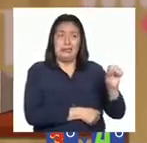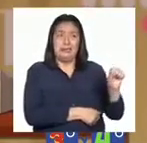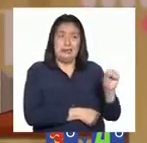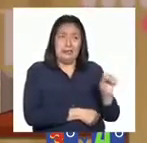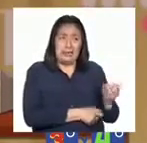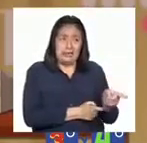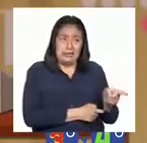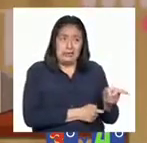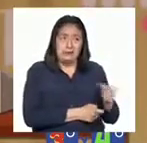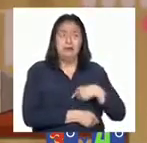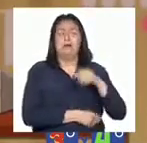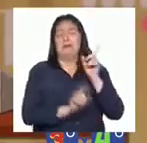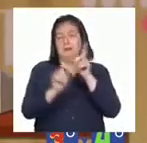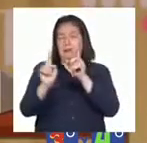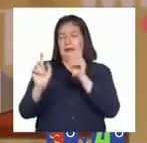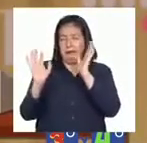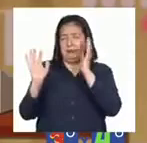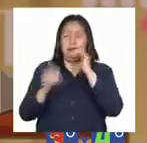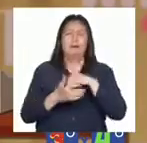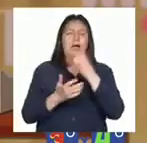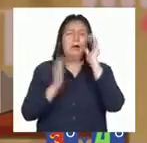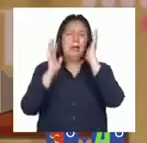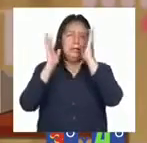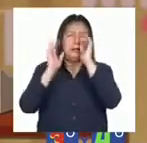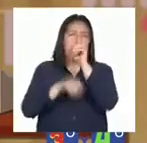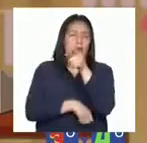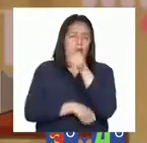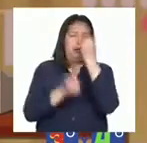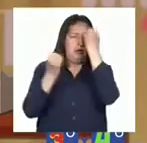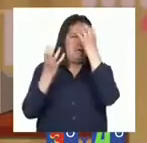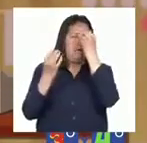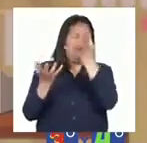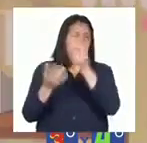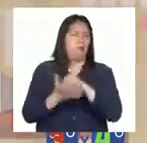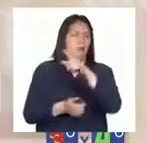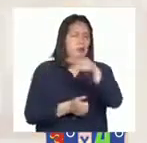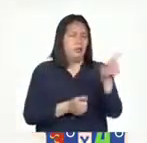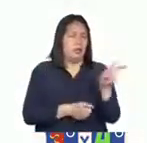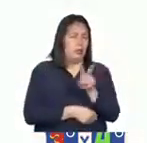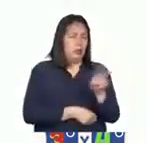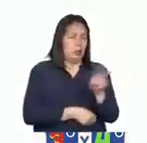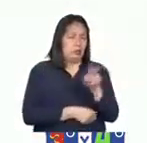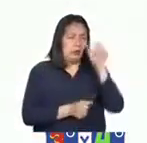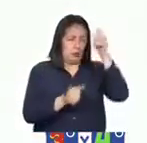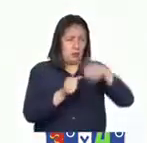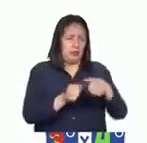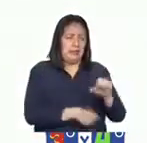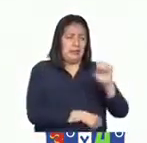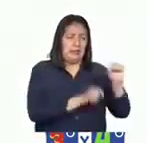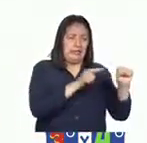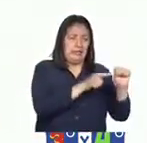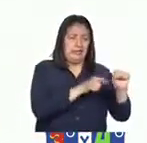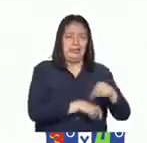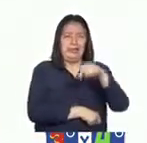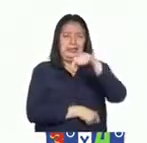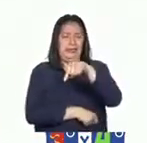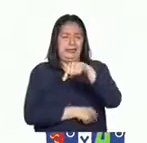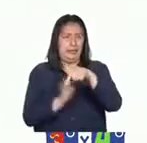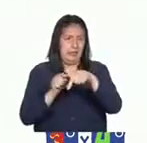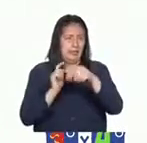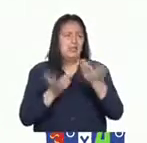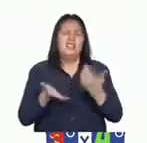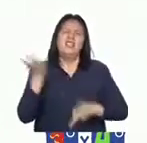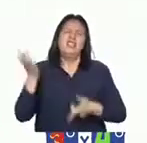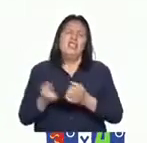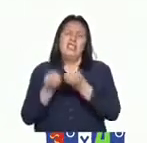averiguarlo. Vamos a poner atención a la información que recuerdan Quilla y Sisa. ¿Cuáles son